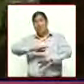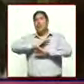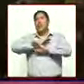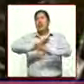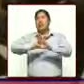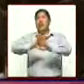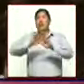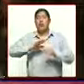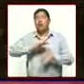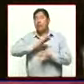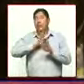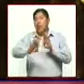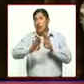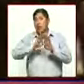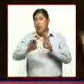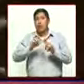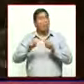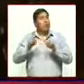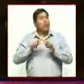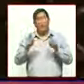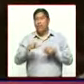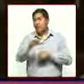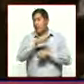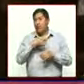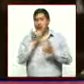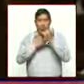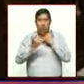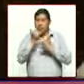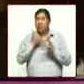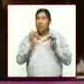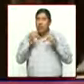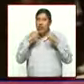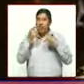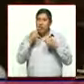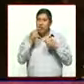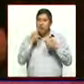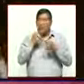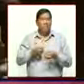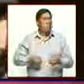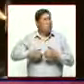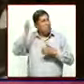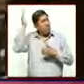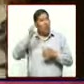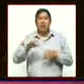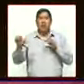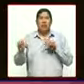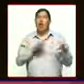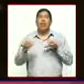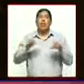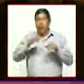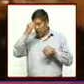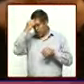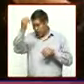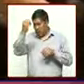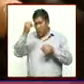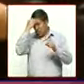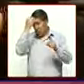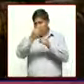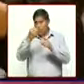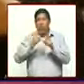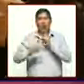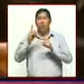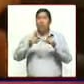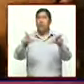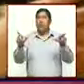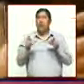desplazados de la puerta, pero están en esta parte donde se podría decir lo más cerca del objetivo de llegar hasta algún